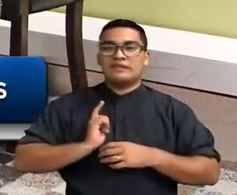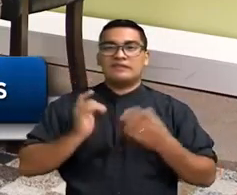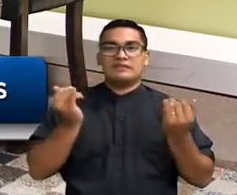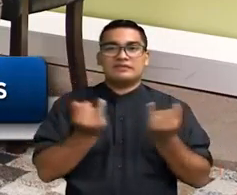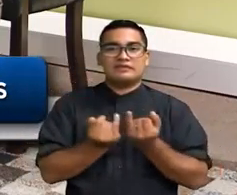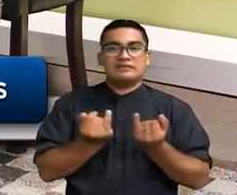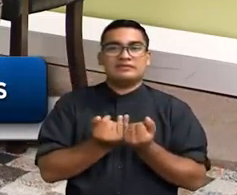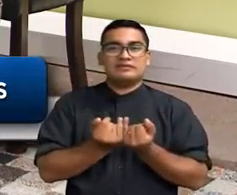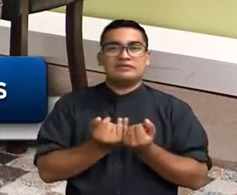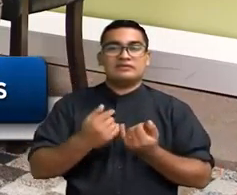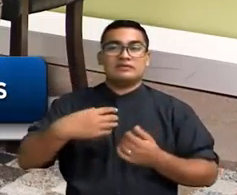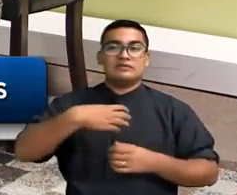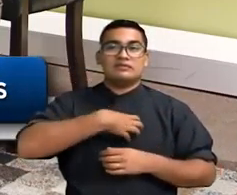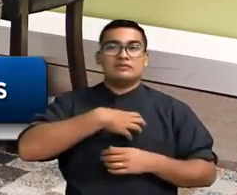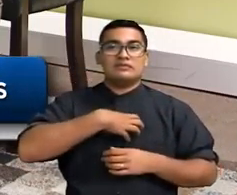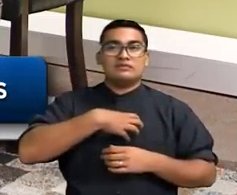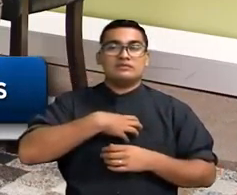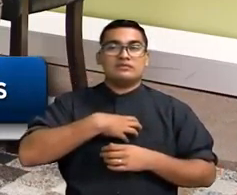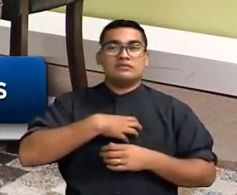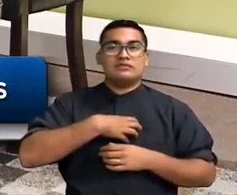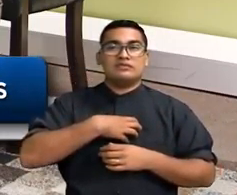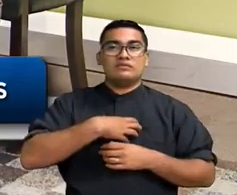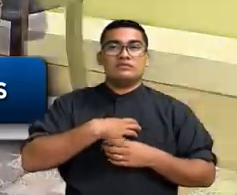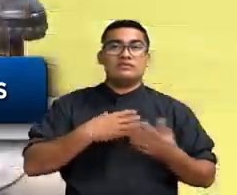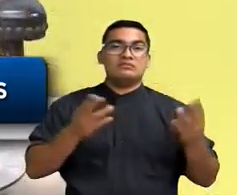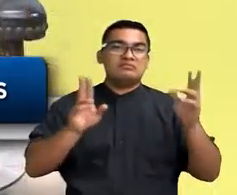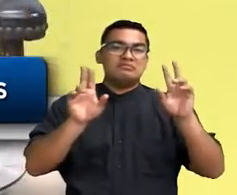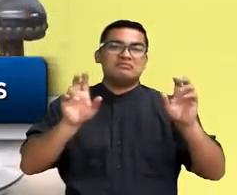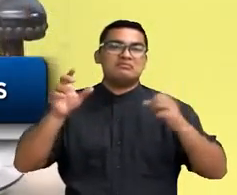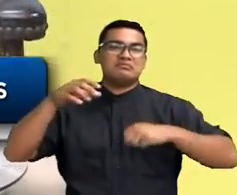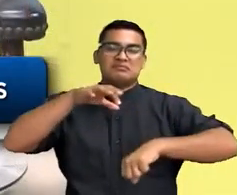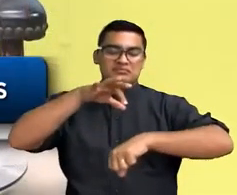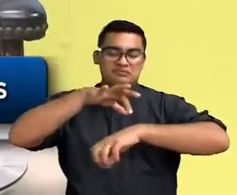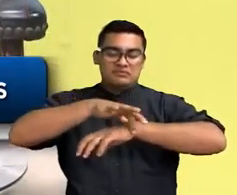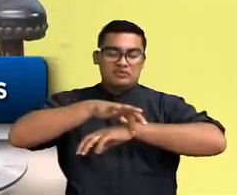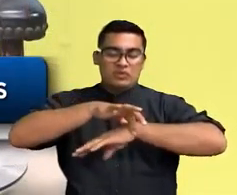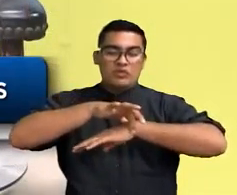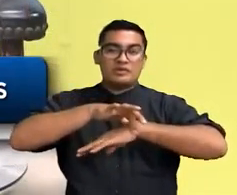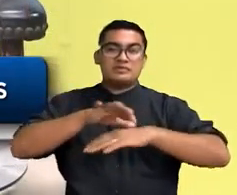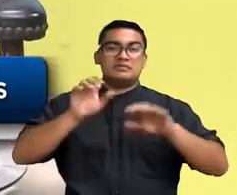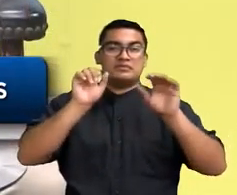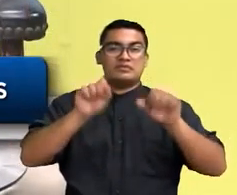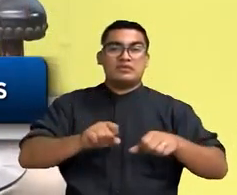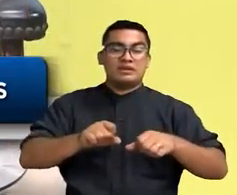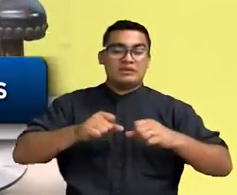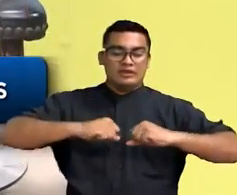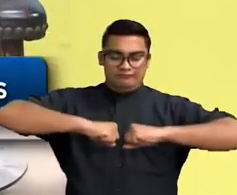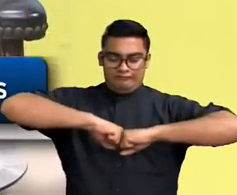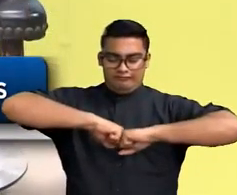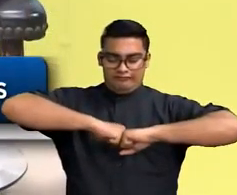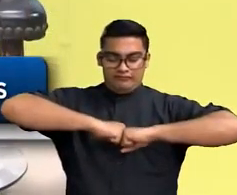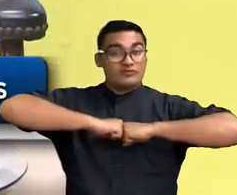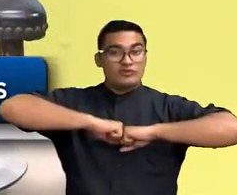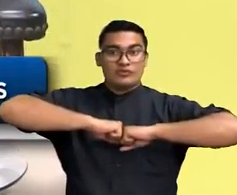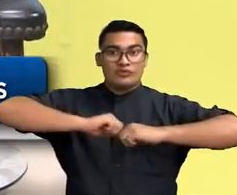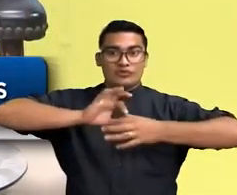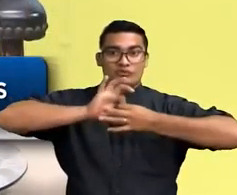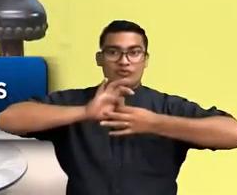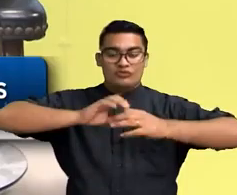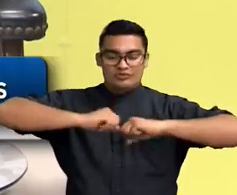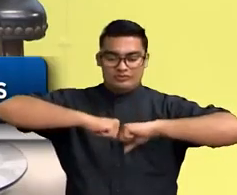parte de la fuerza con respecto al hueso, entonces esta tiende a claudicar. Si nos ponemos a tensar